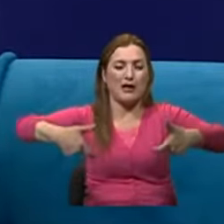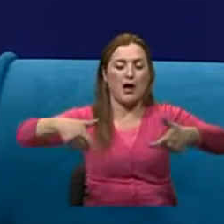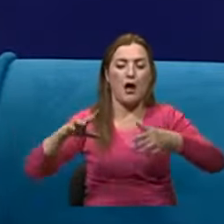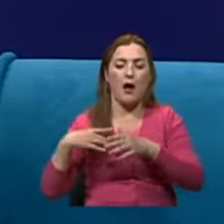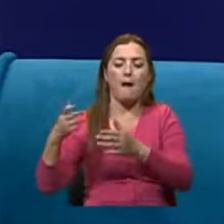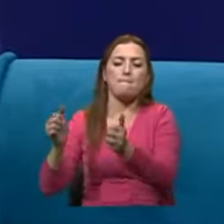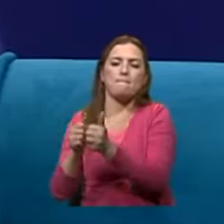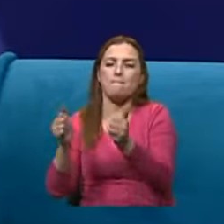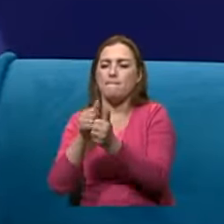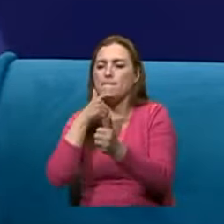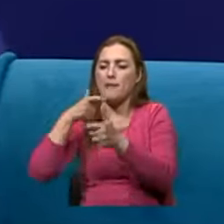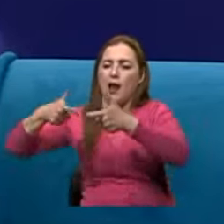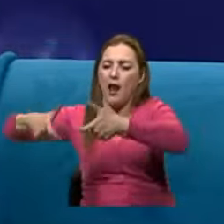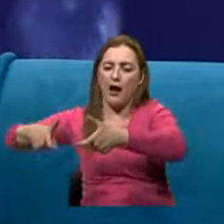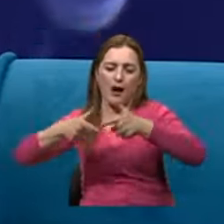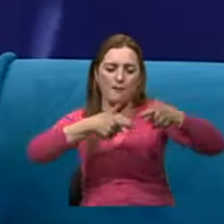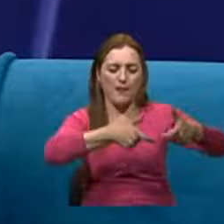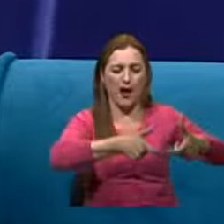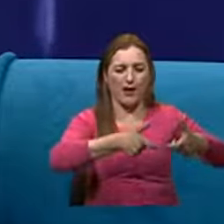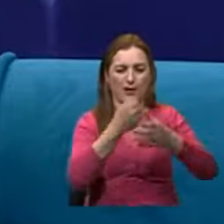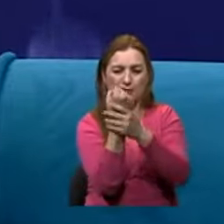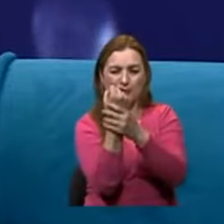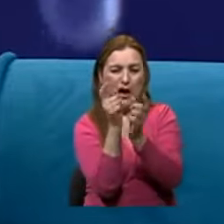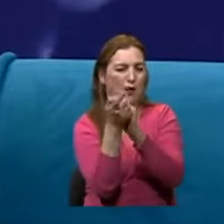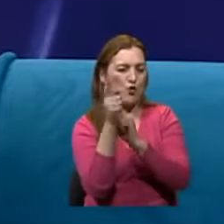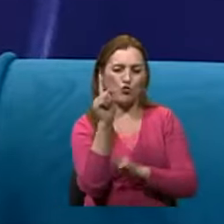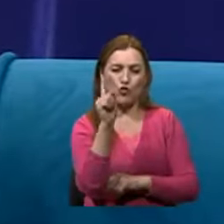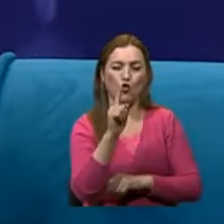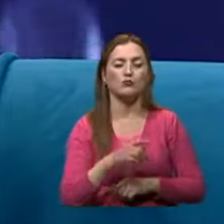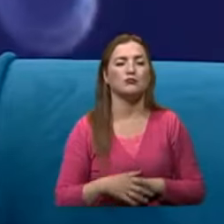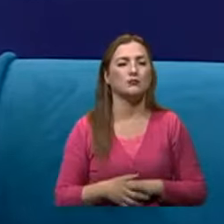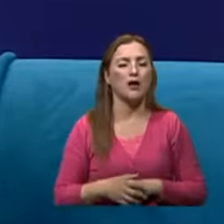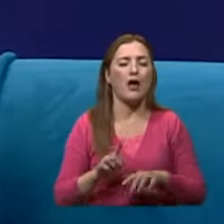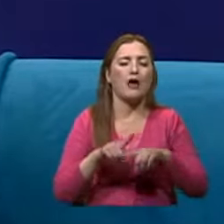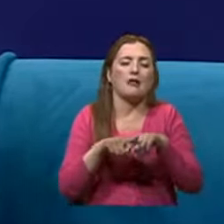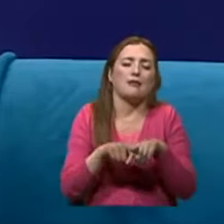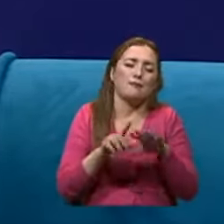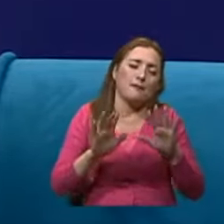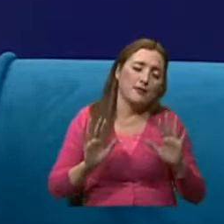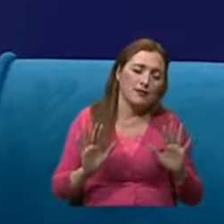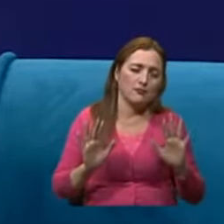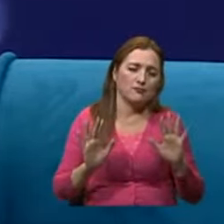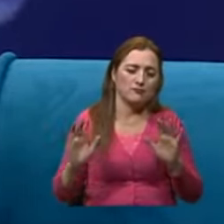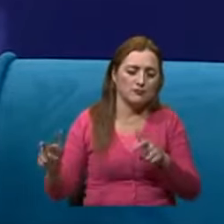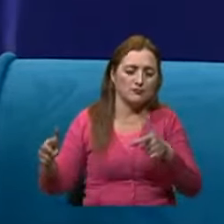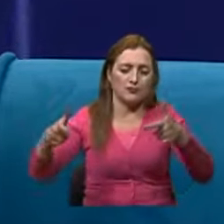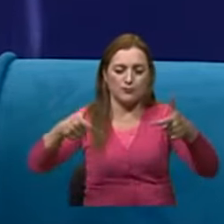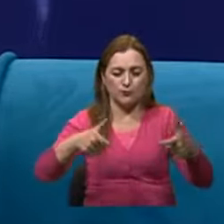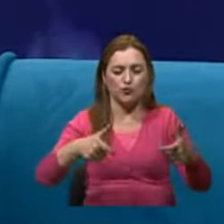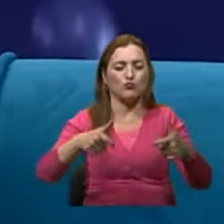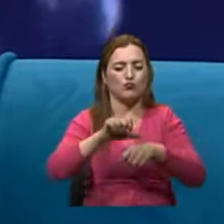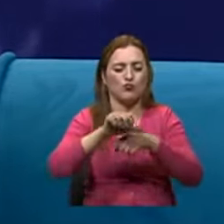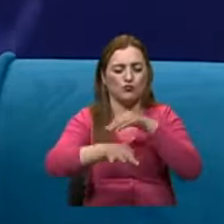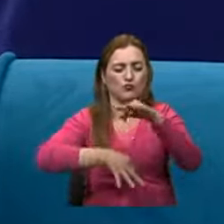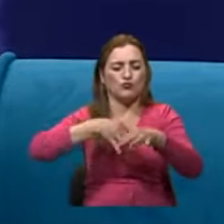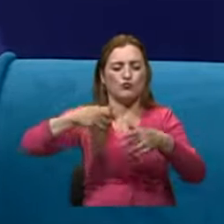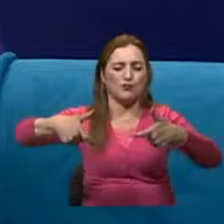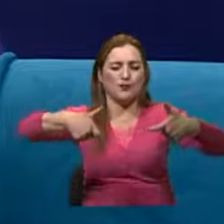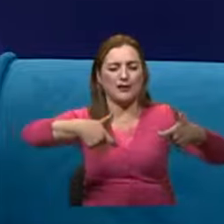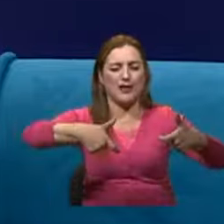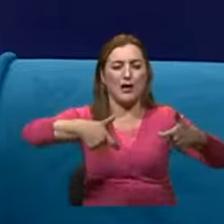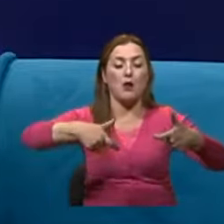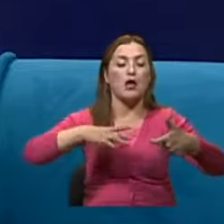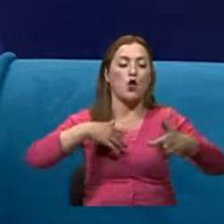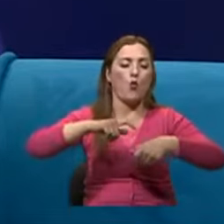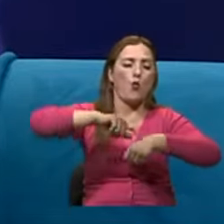hacer un recambio de la articulación. La recuperación varía dependiendo si es que es una prótesis o un clavo o una placa, pero